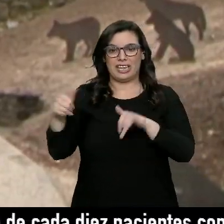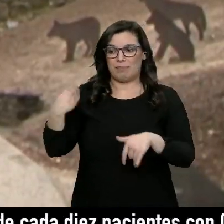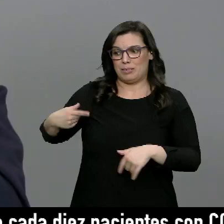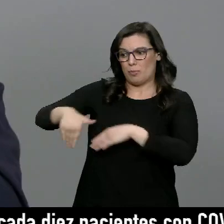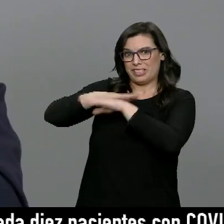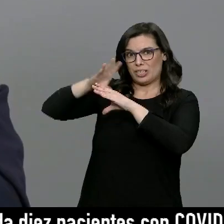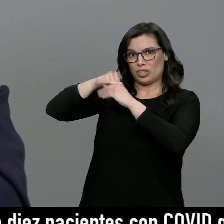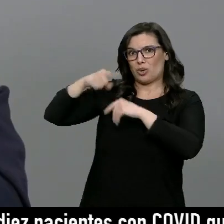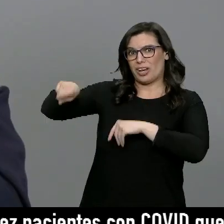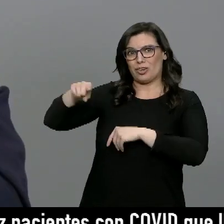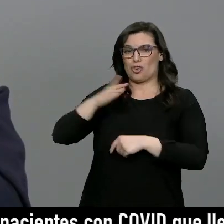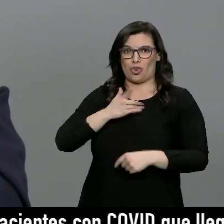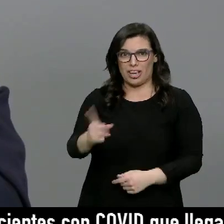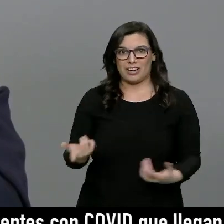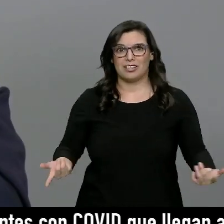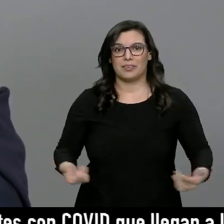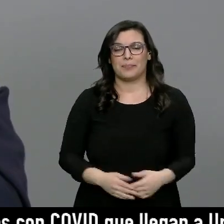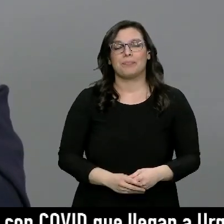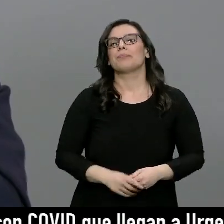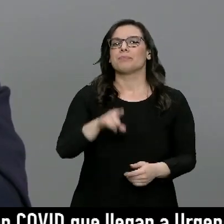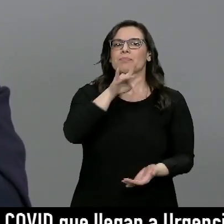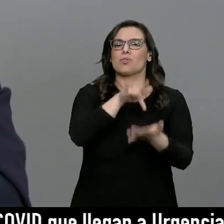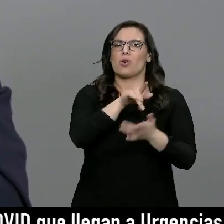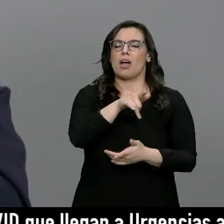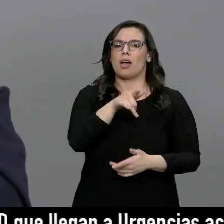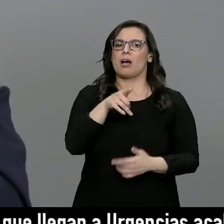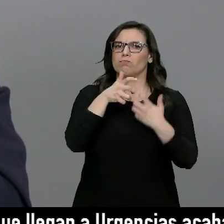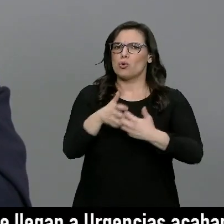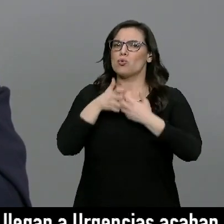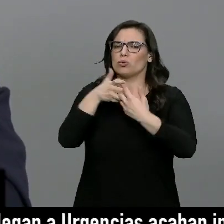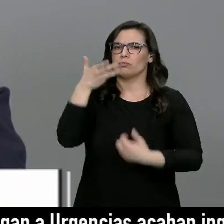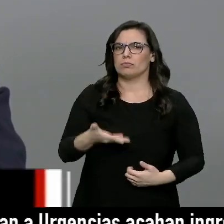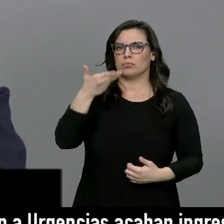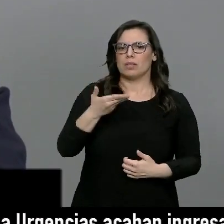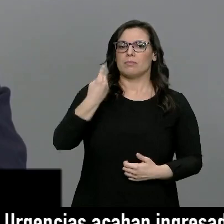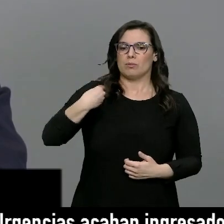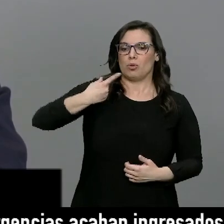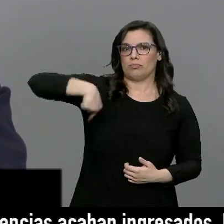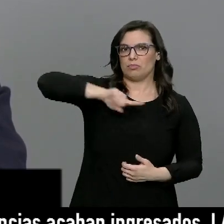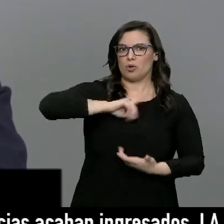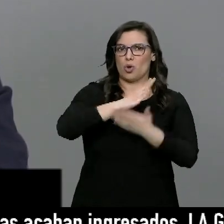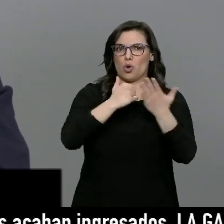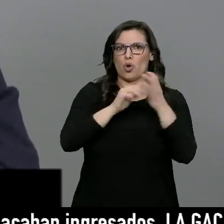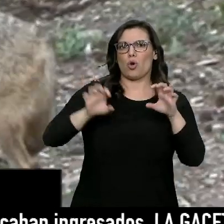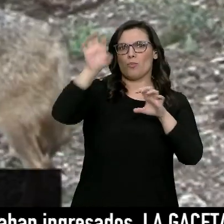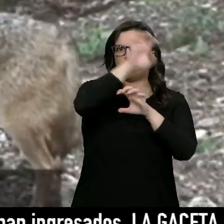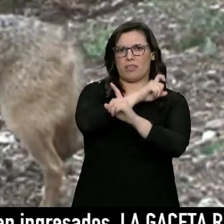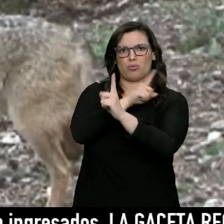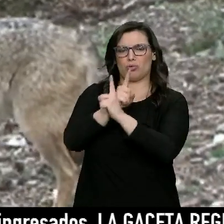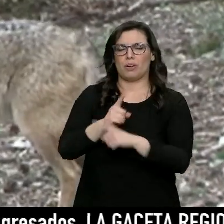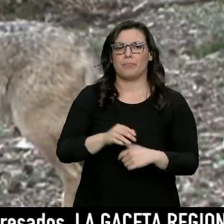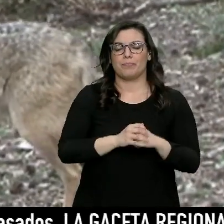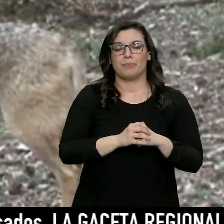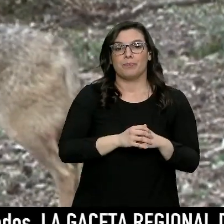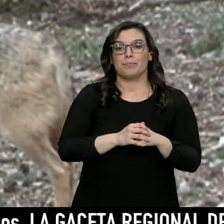en contra. Va a haber una importante batalla por parte de las comunidades que estamos en contra. Y